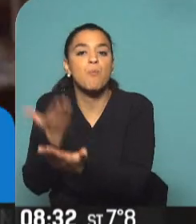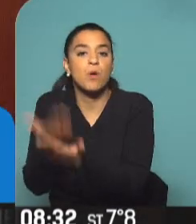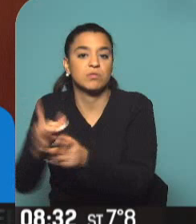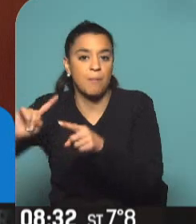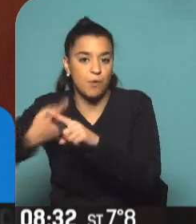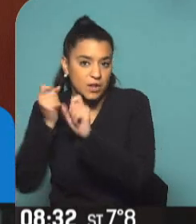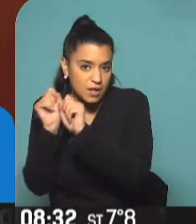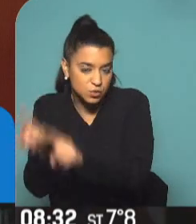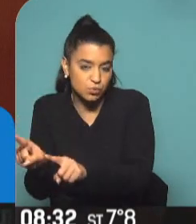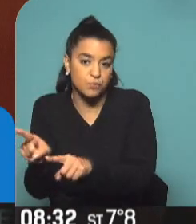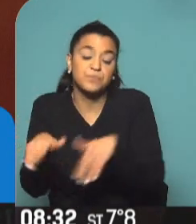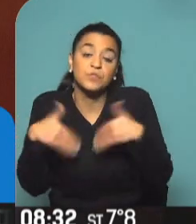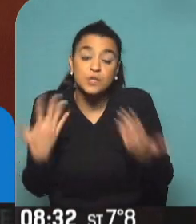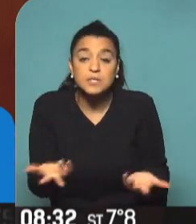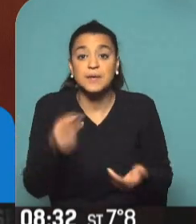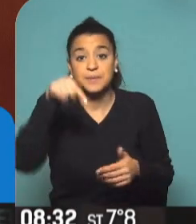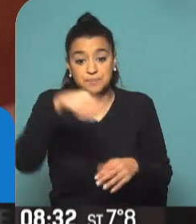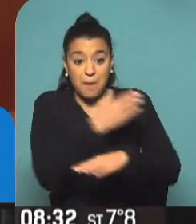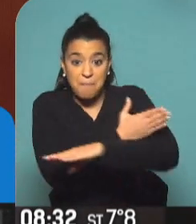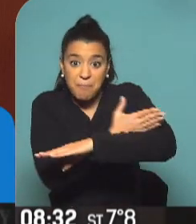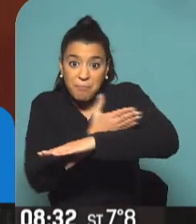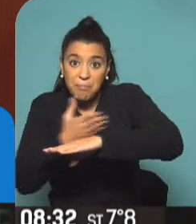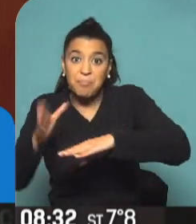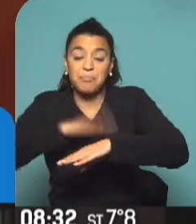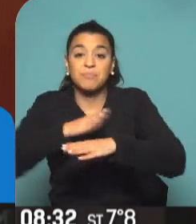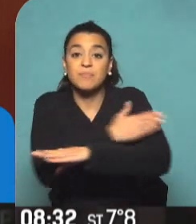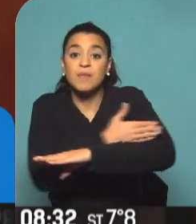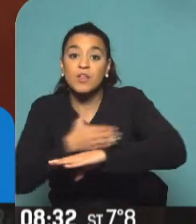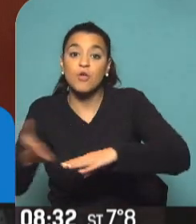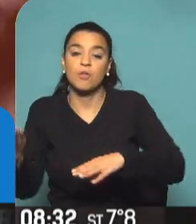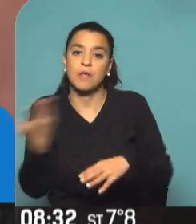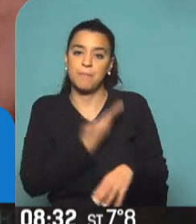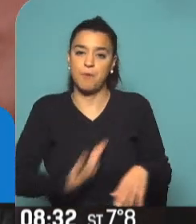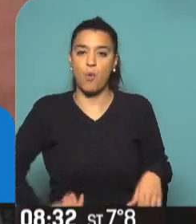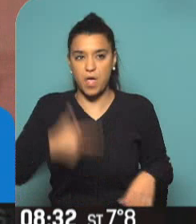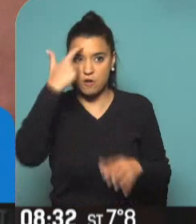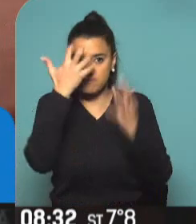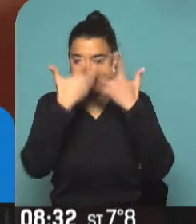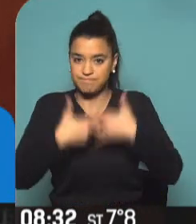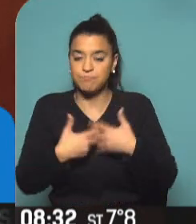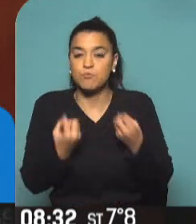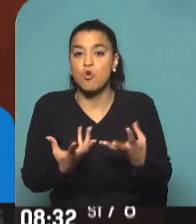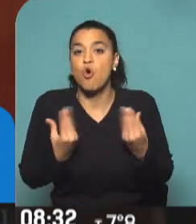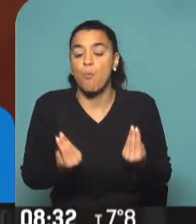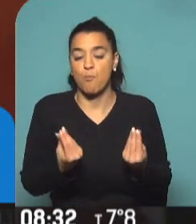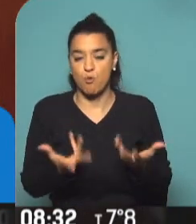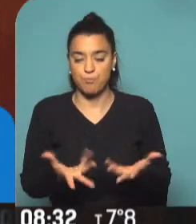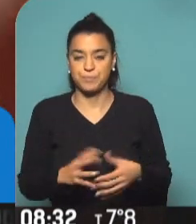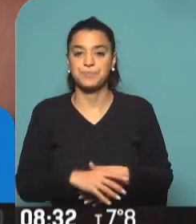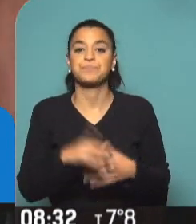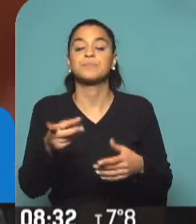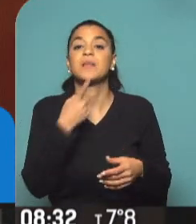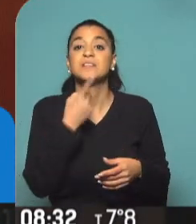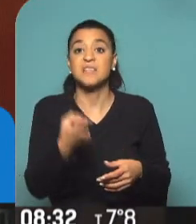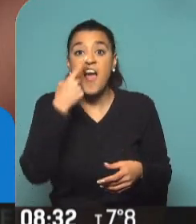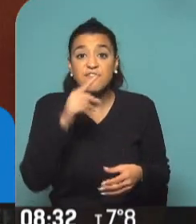políticas. Da la impresión en este periodo que la autocrítica la hizo el gobierno, porque ¿cómo termina? Termina